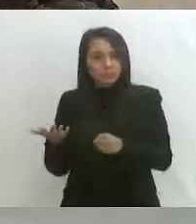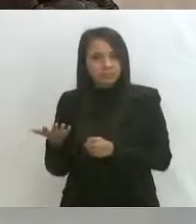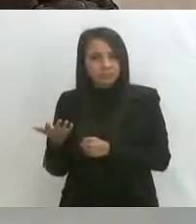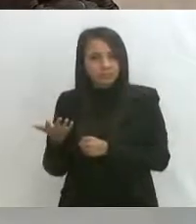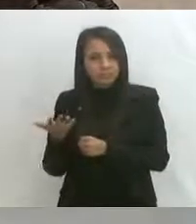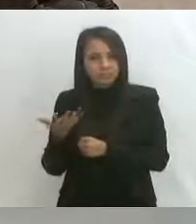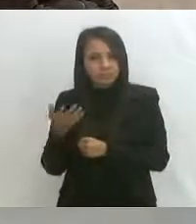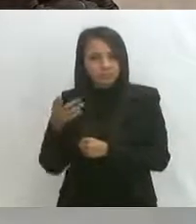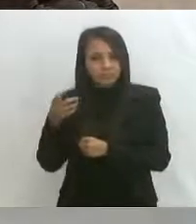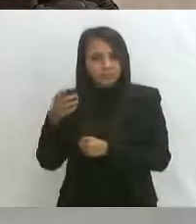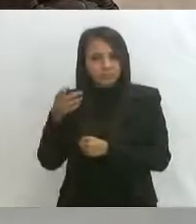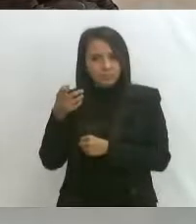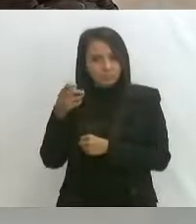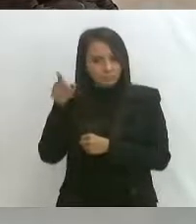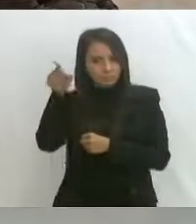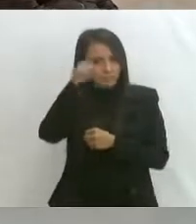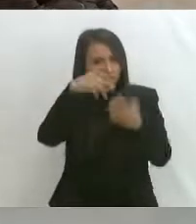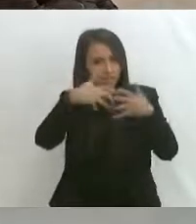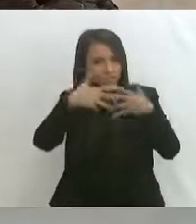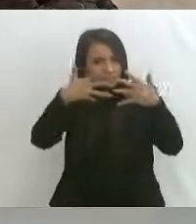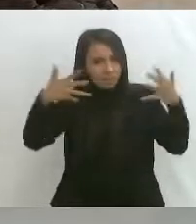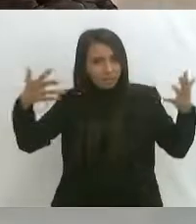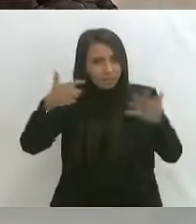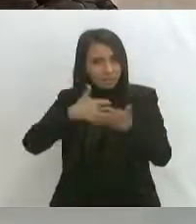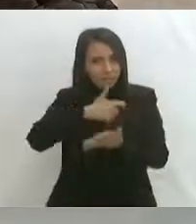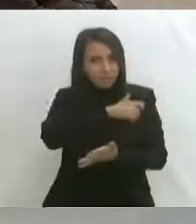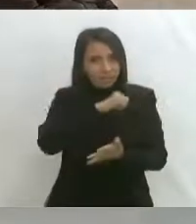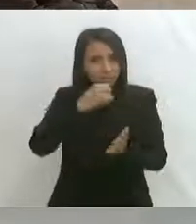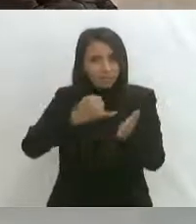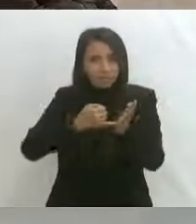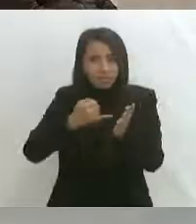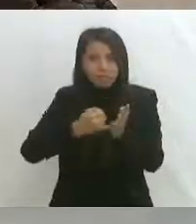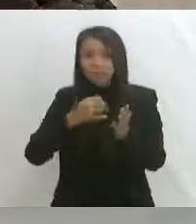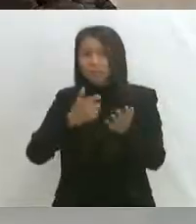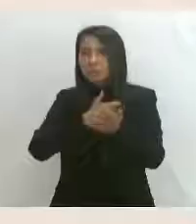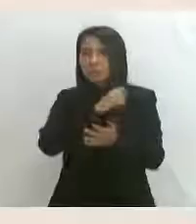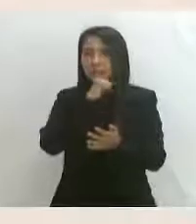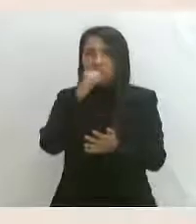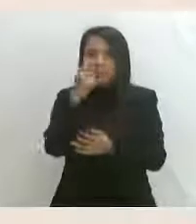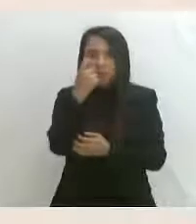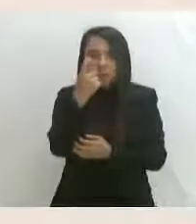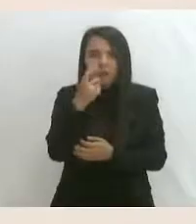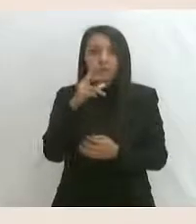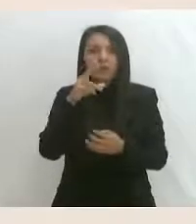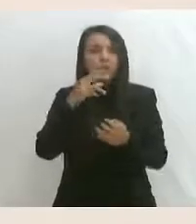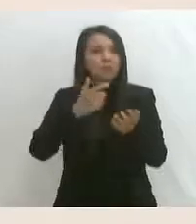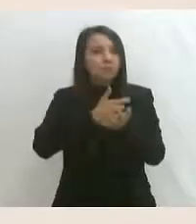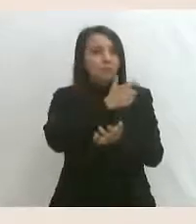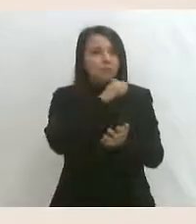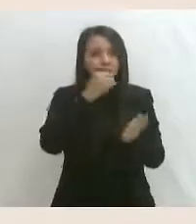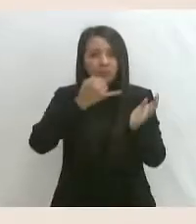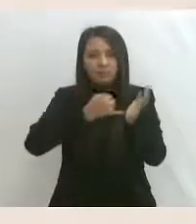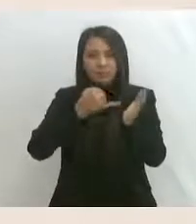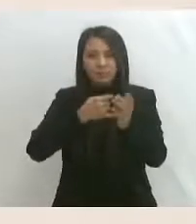paguen los impuestos, que no se pague el agua, que no se pague el predial?